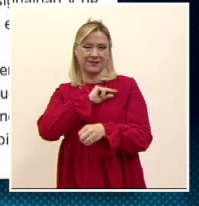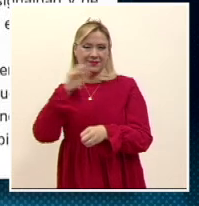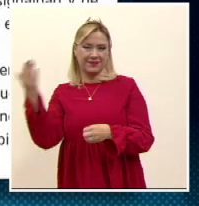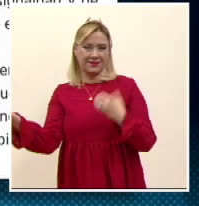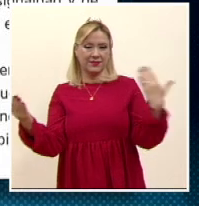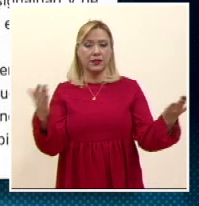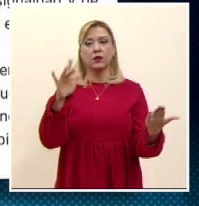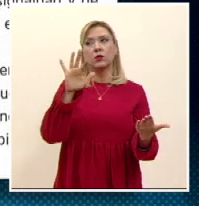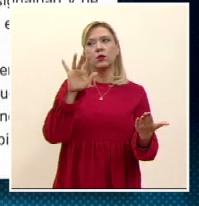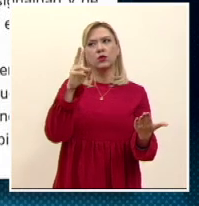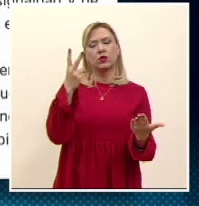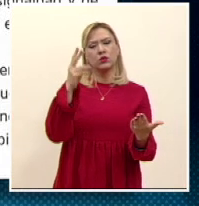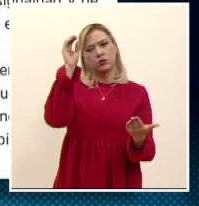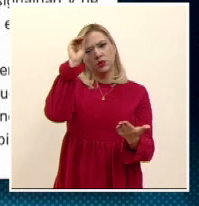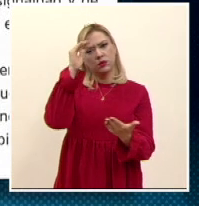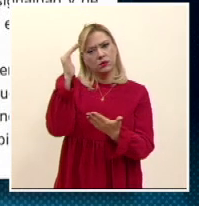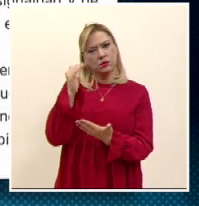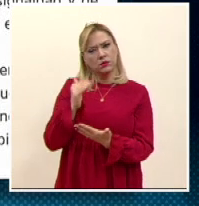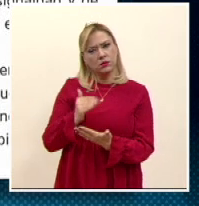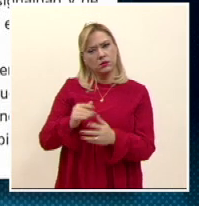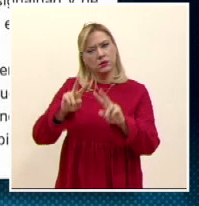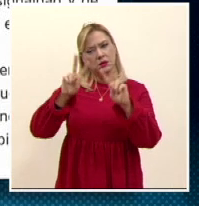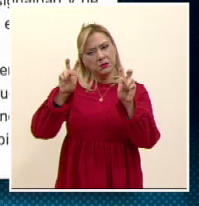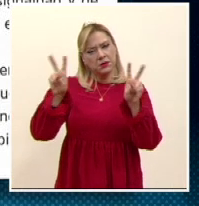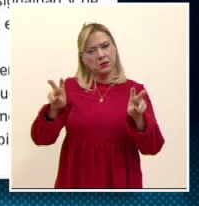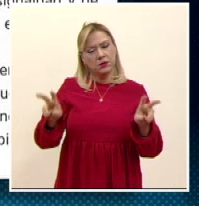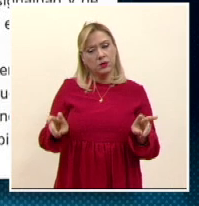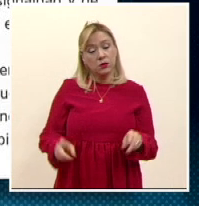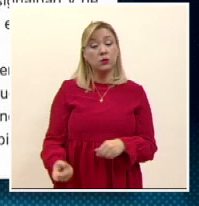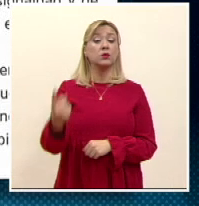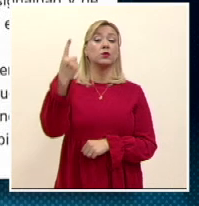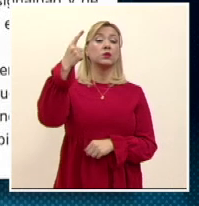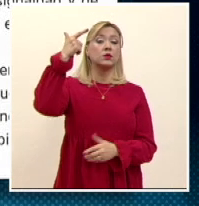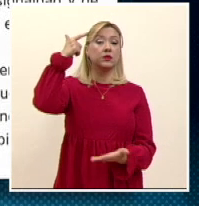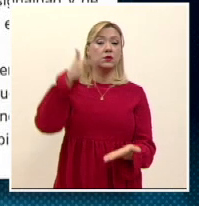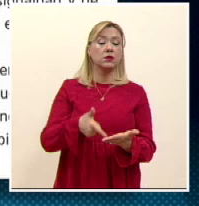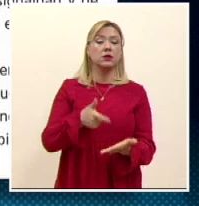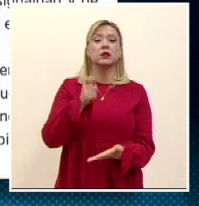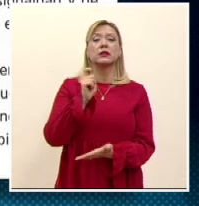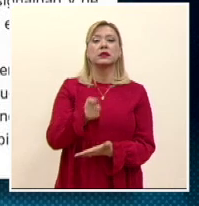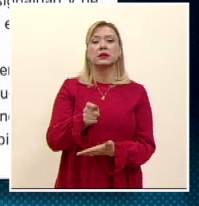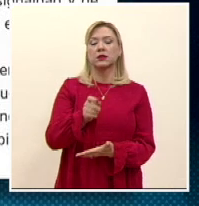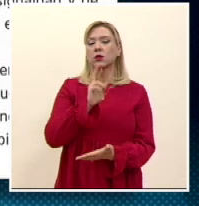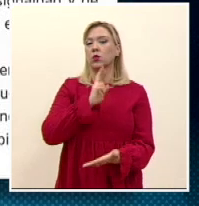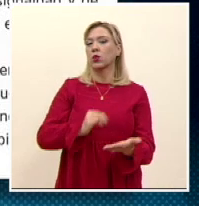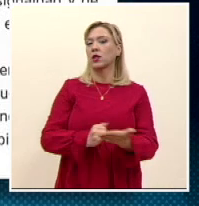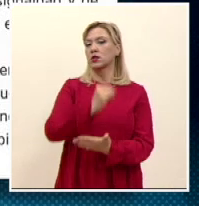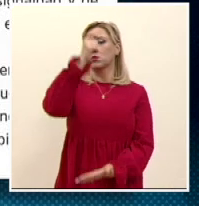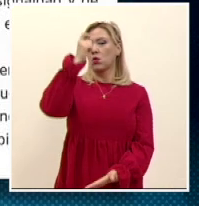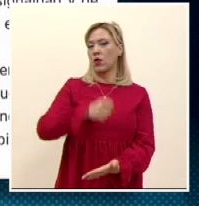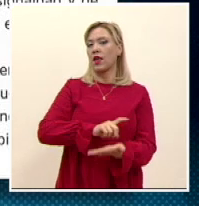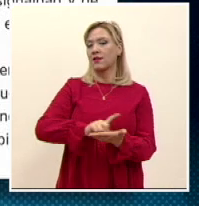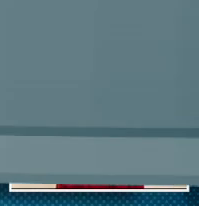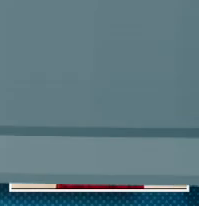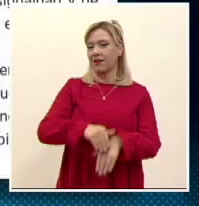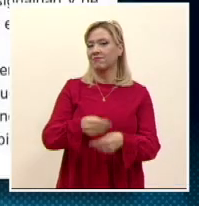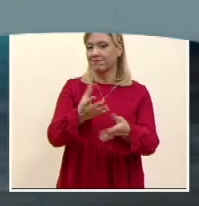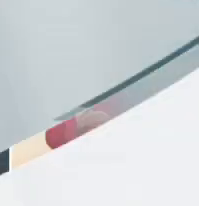publicaron 52 criterios sobre diversos temas, de los cuales solo uno es jurisprudencia.